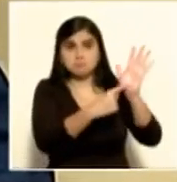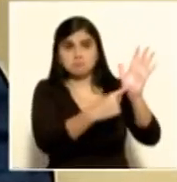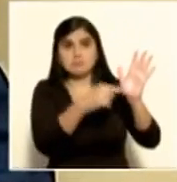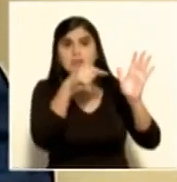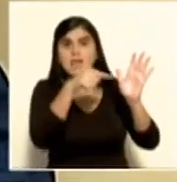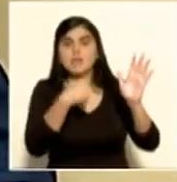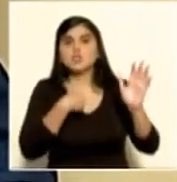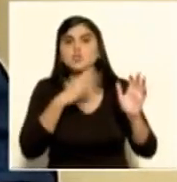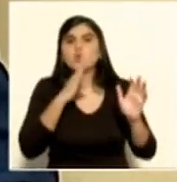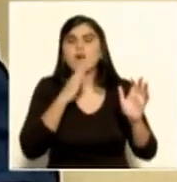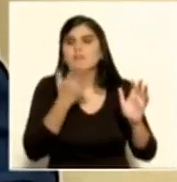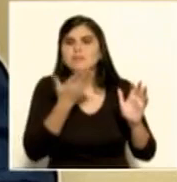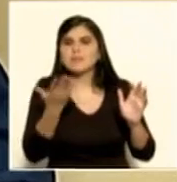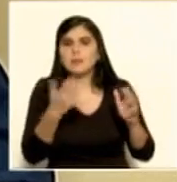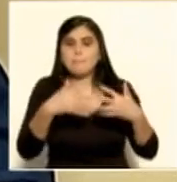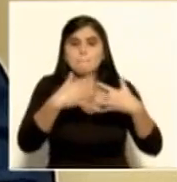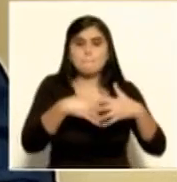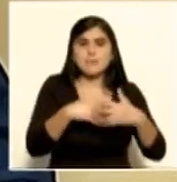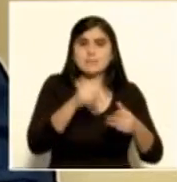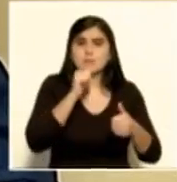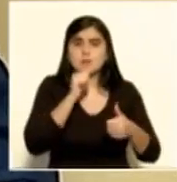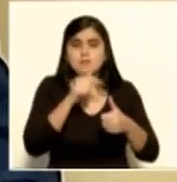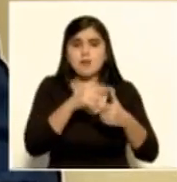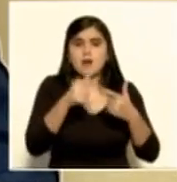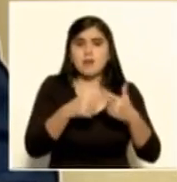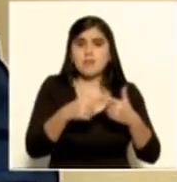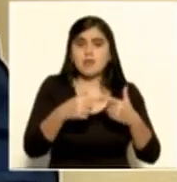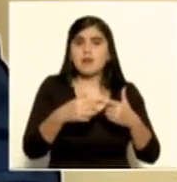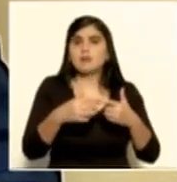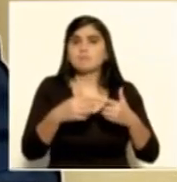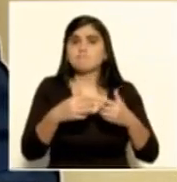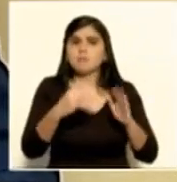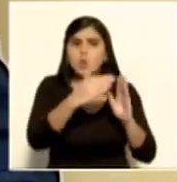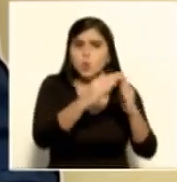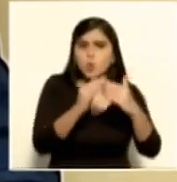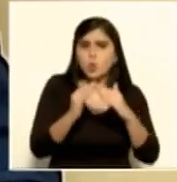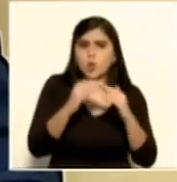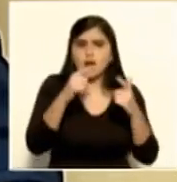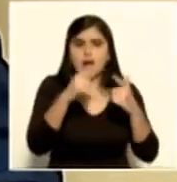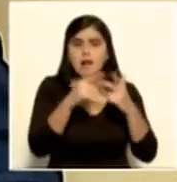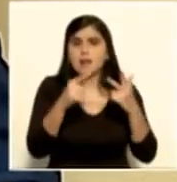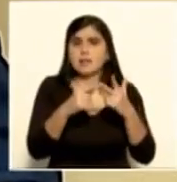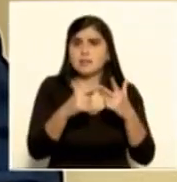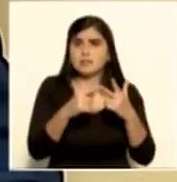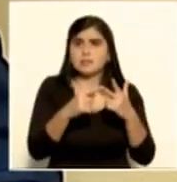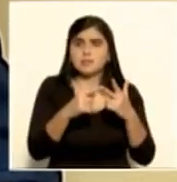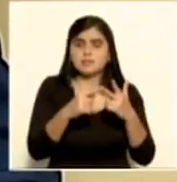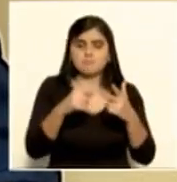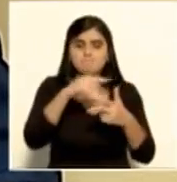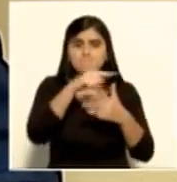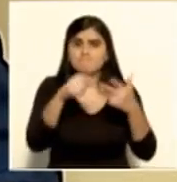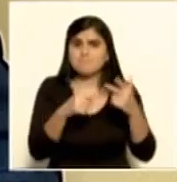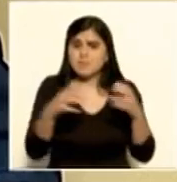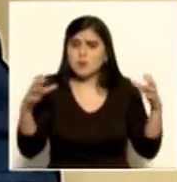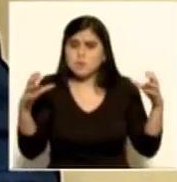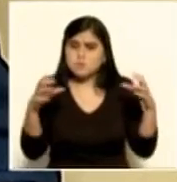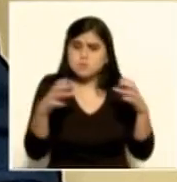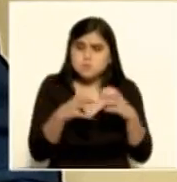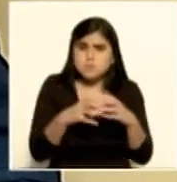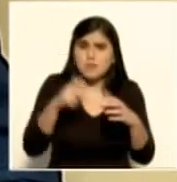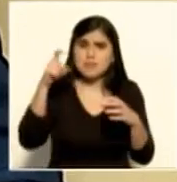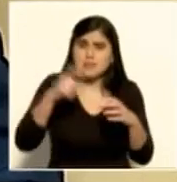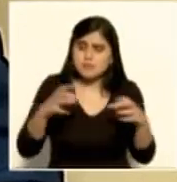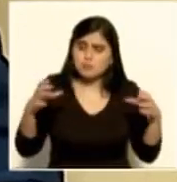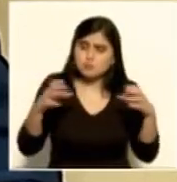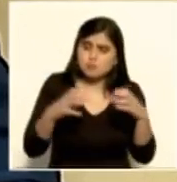empresa privada, gobiernos locales, comunidad y el Ejecutivo tenemos que unirnos. Tenemos que trabajar